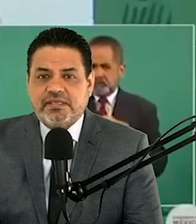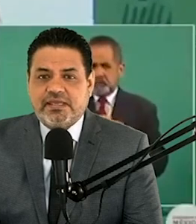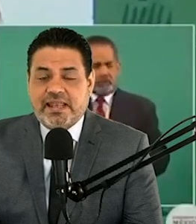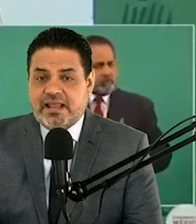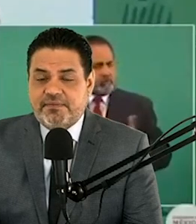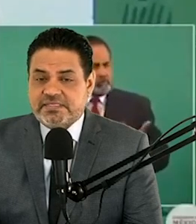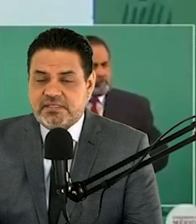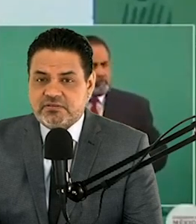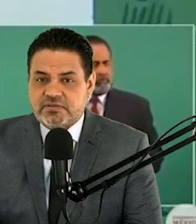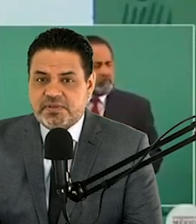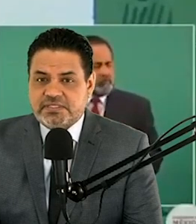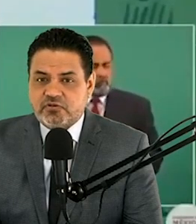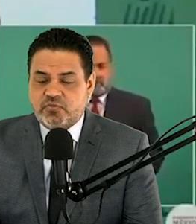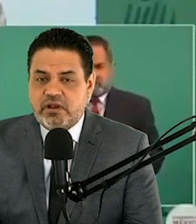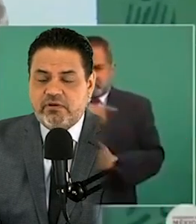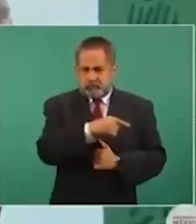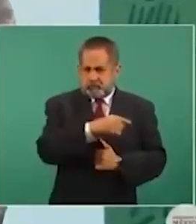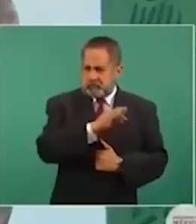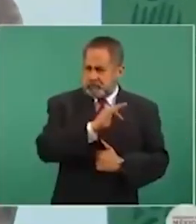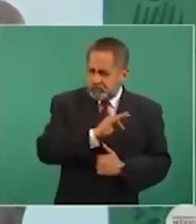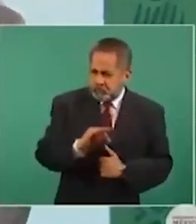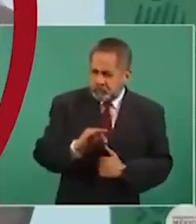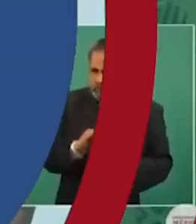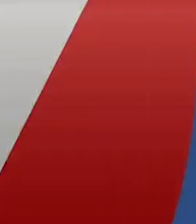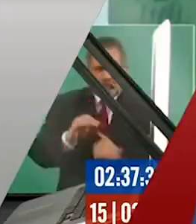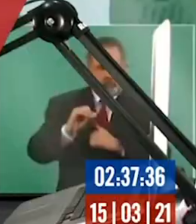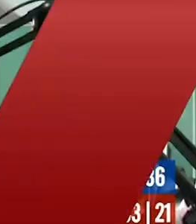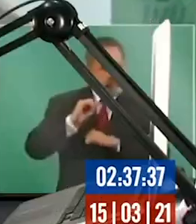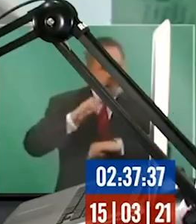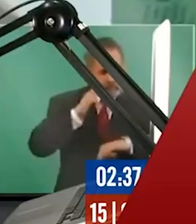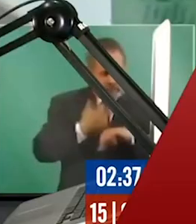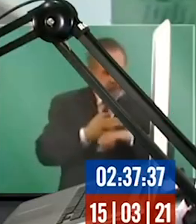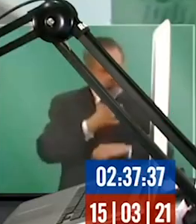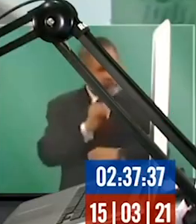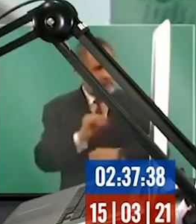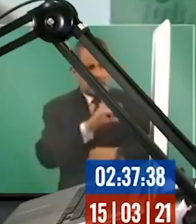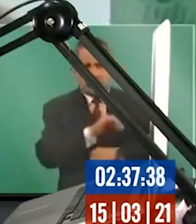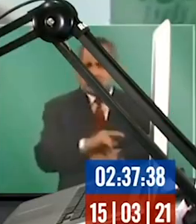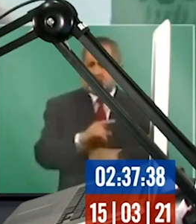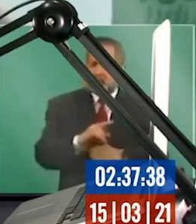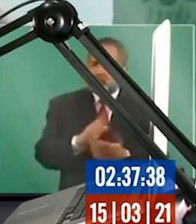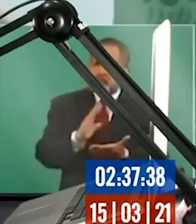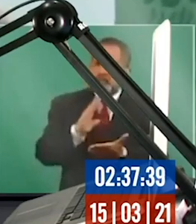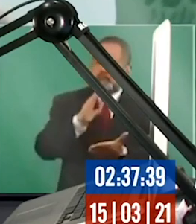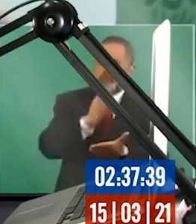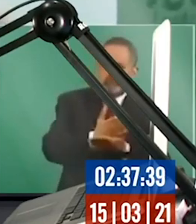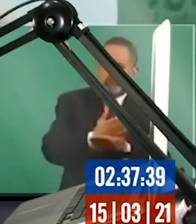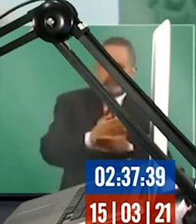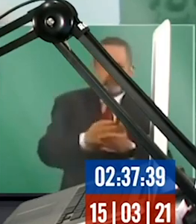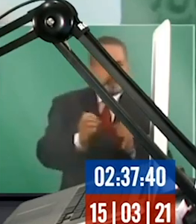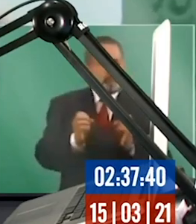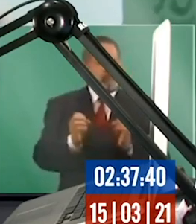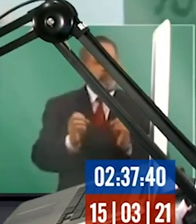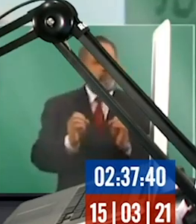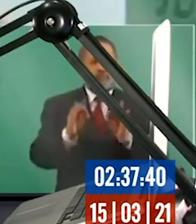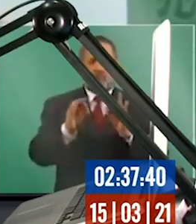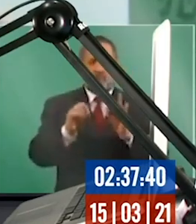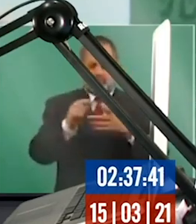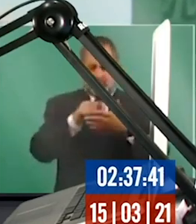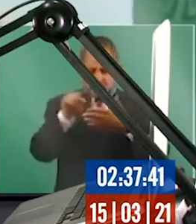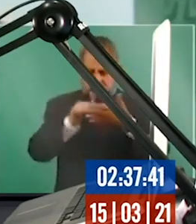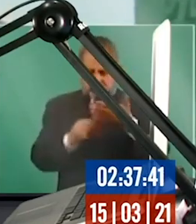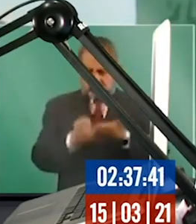a la cabeza de estos empresarios vuelve a ubicar a claudio x gonzález pero también el presidente esta mañana acusa